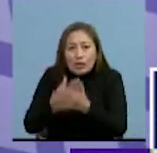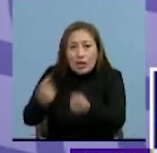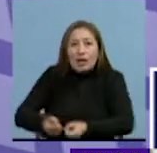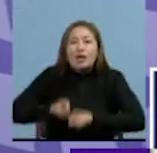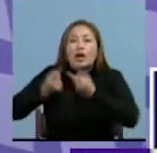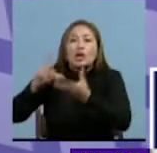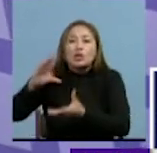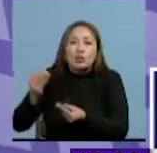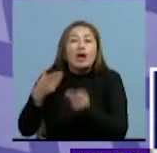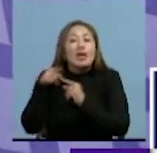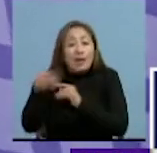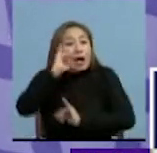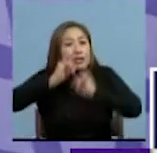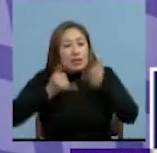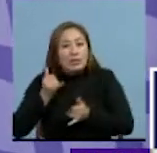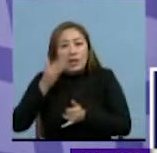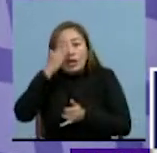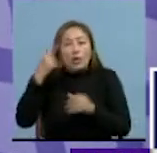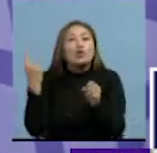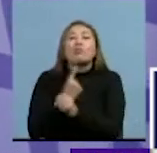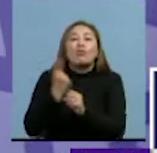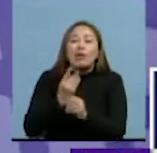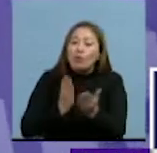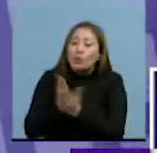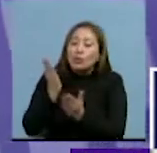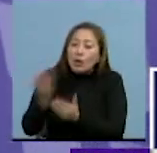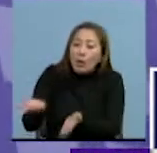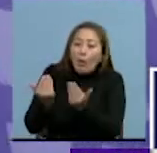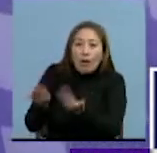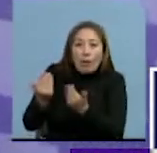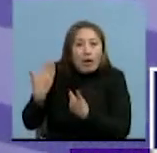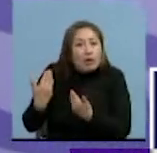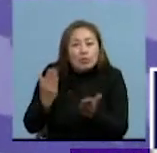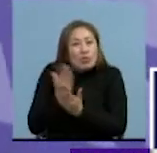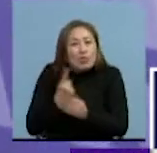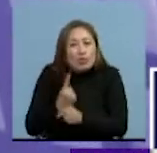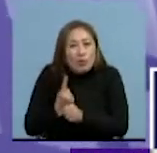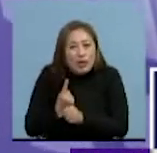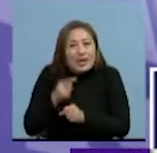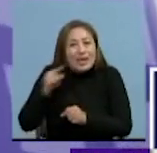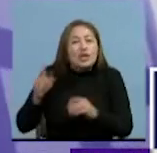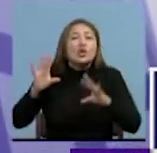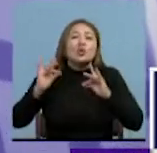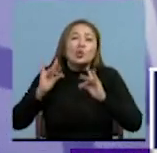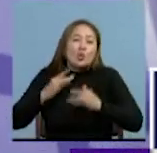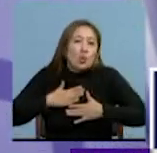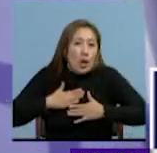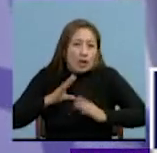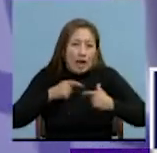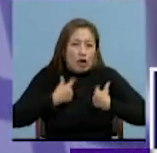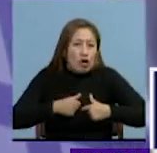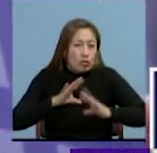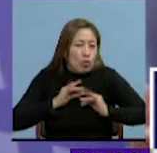y se dejan dar la mano, pero después no tienen los medios para poder sacarlo adelante. Entonces, eso como que duele y te cega el corazón.